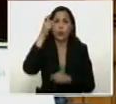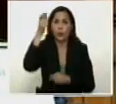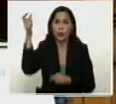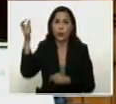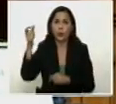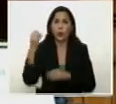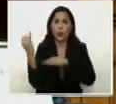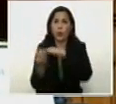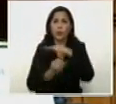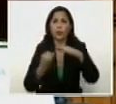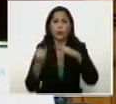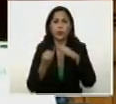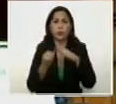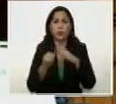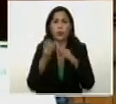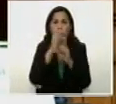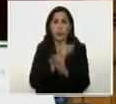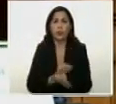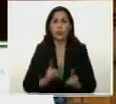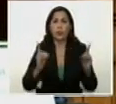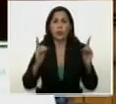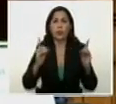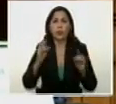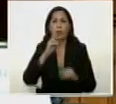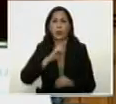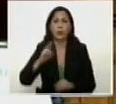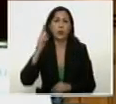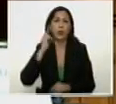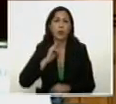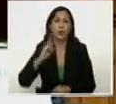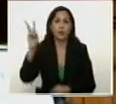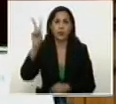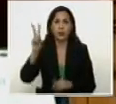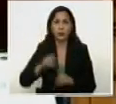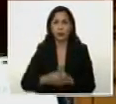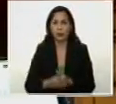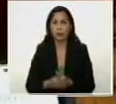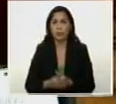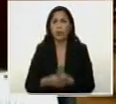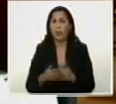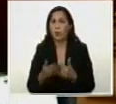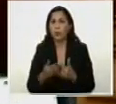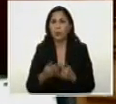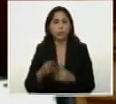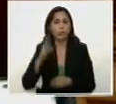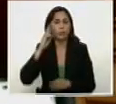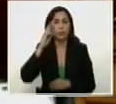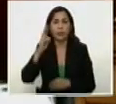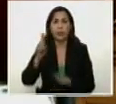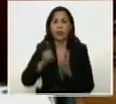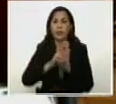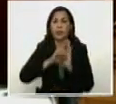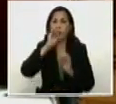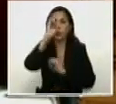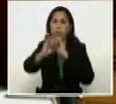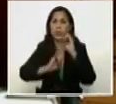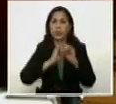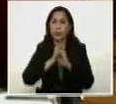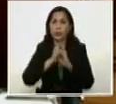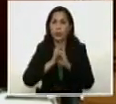las instituciones y la democracia de la República Bolivariana de Venezuela por ser violatorias del derecho